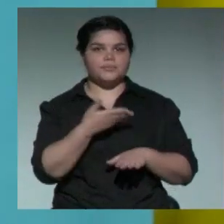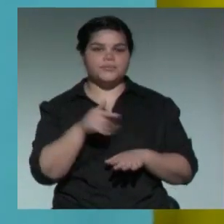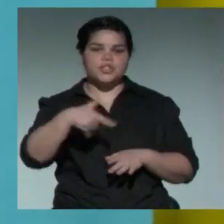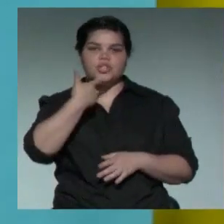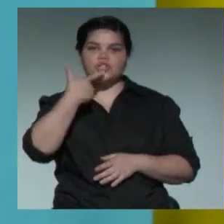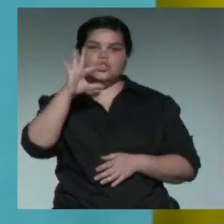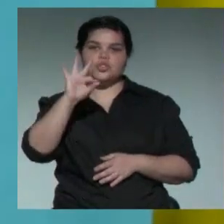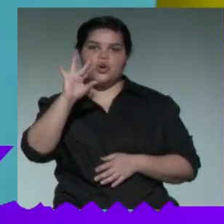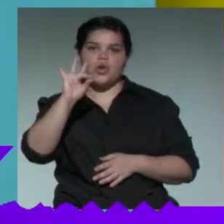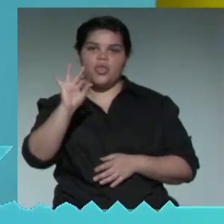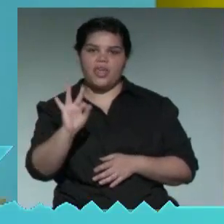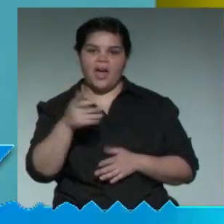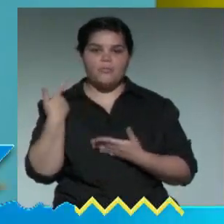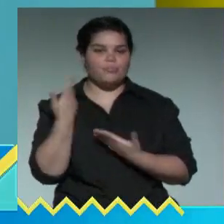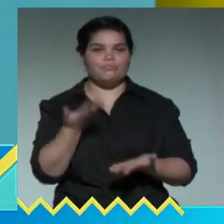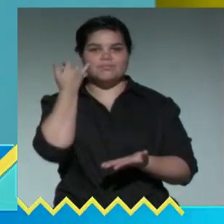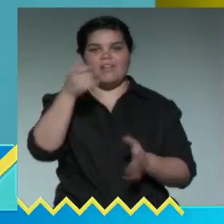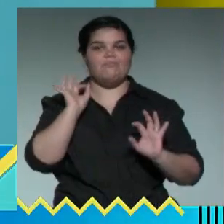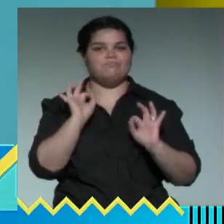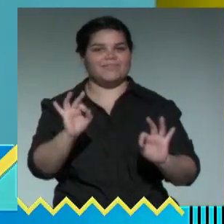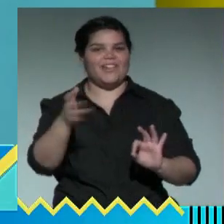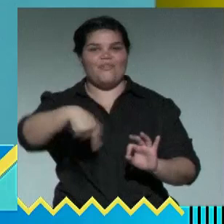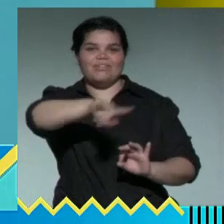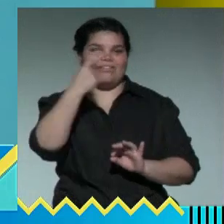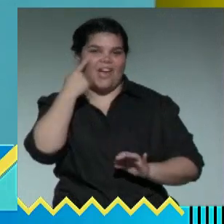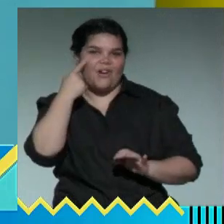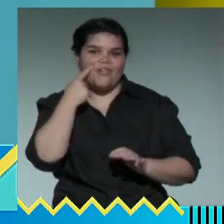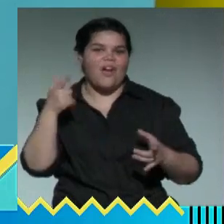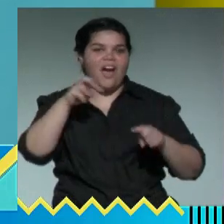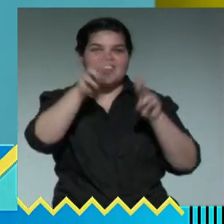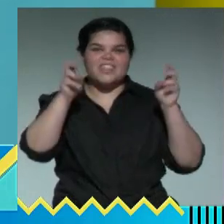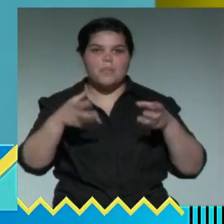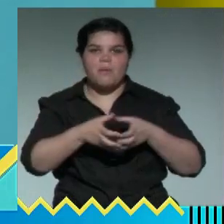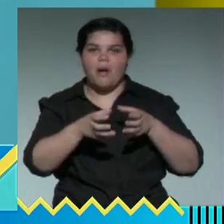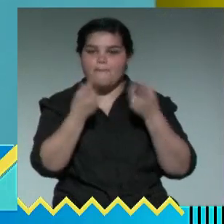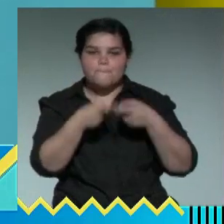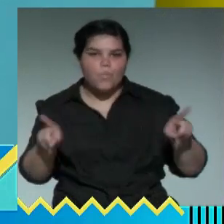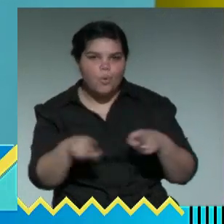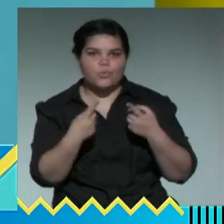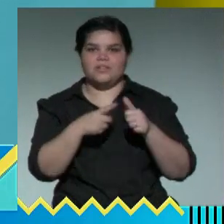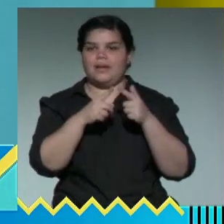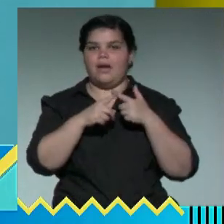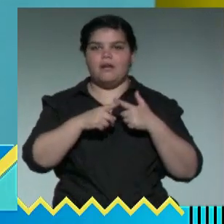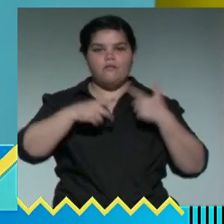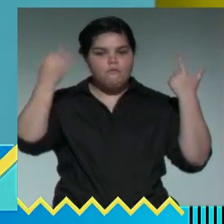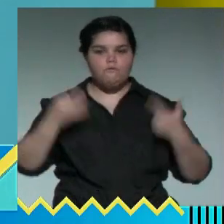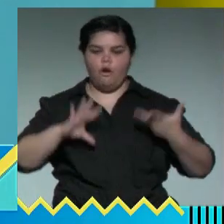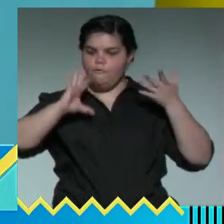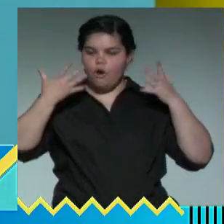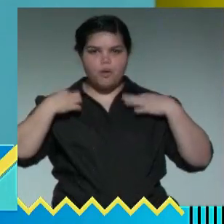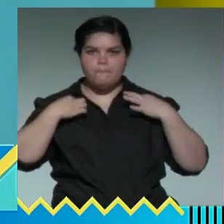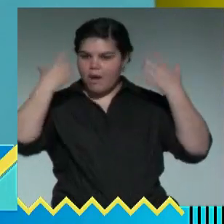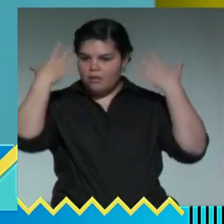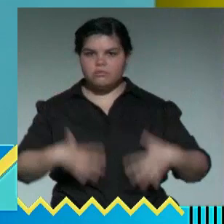Estéreo, no hace falta presentar mucho más de lo que estamos hablando, porque estamos hablando de música, de estilo, de look, de formas de